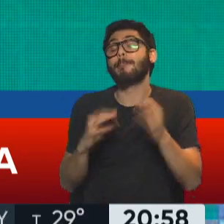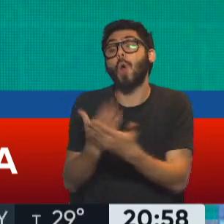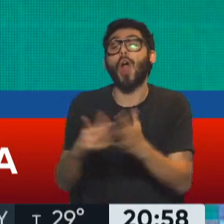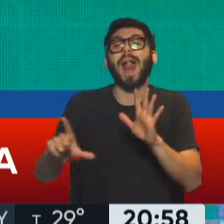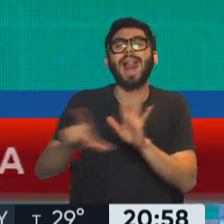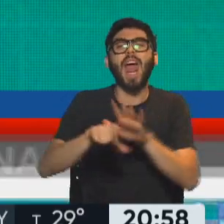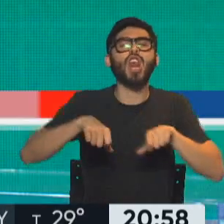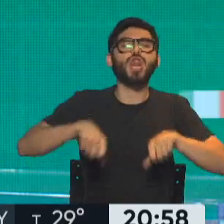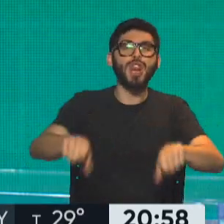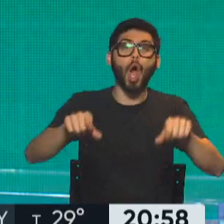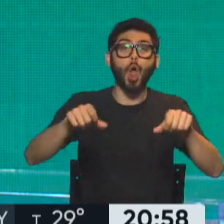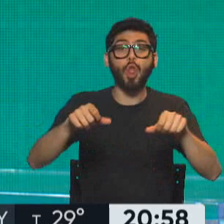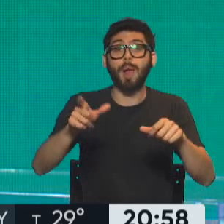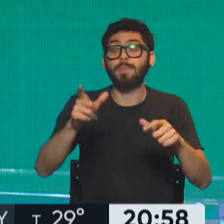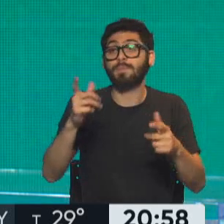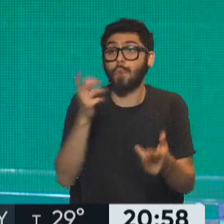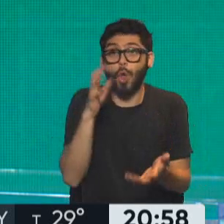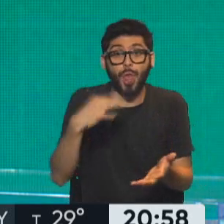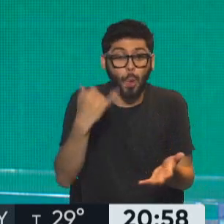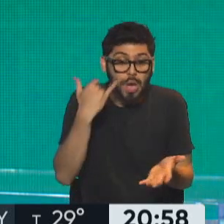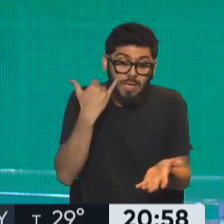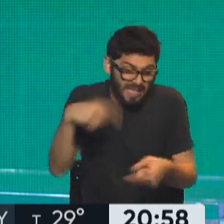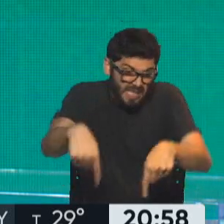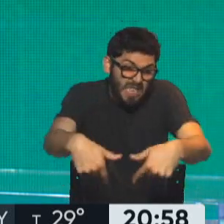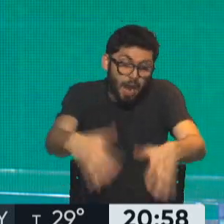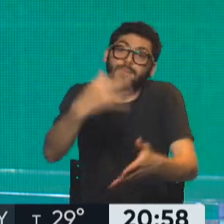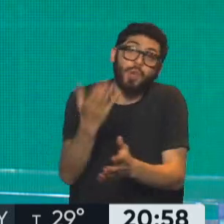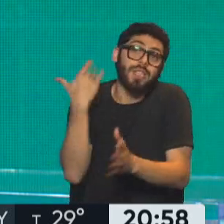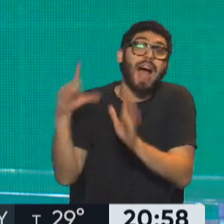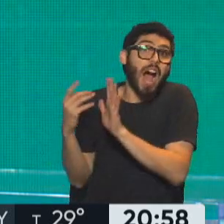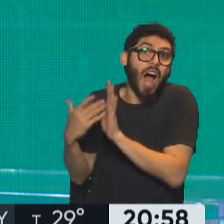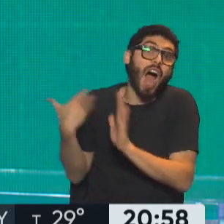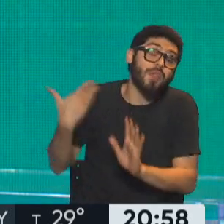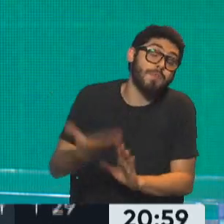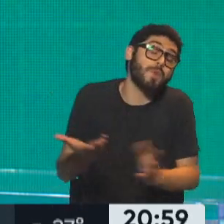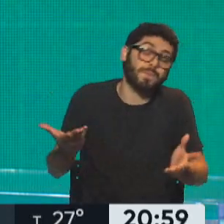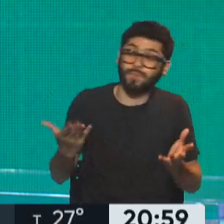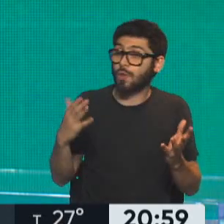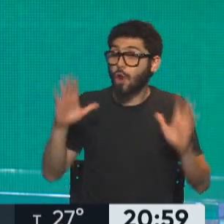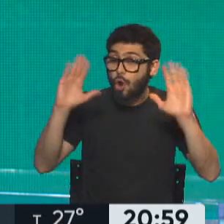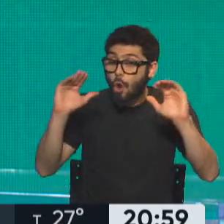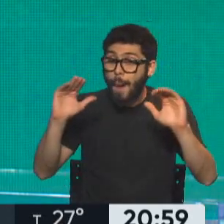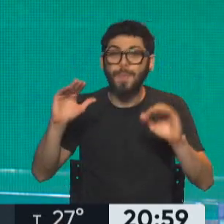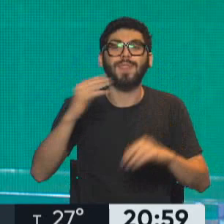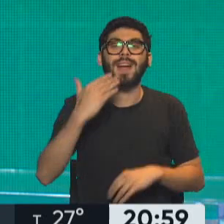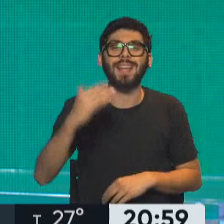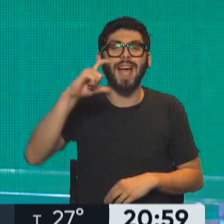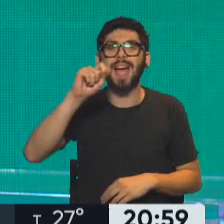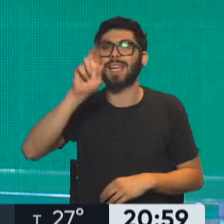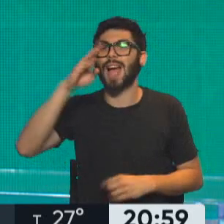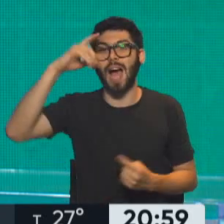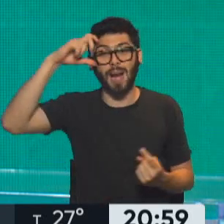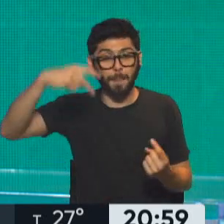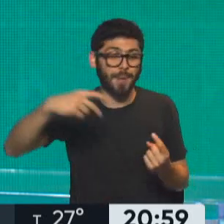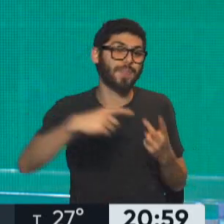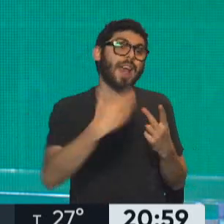en vigencia, ya, desde hace mucho tiempo debería estar en vigencia. Nos vamos, gracias Carmen por estar aquí, gracias Osvaldo, ya